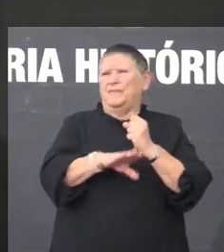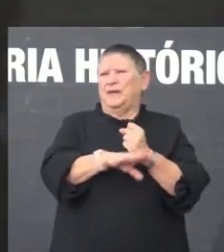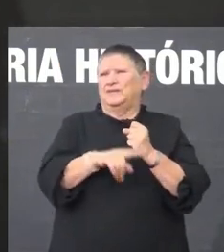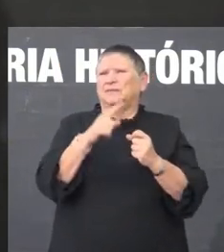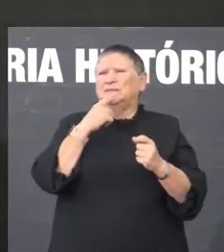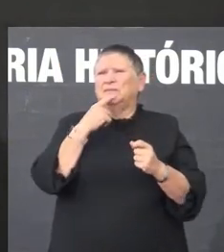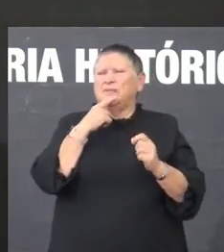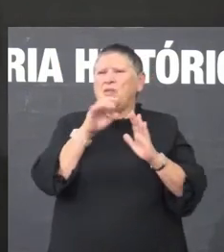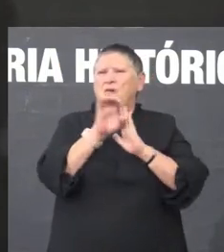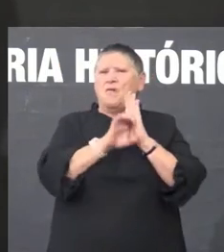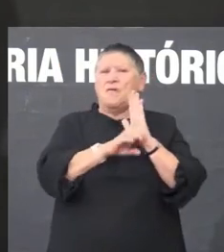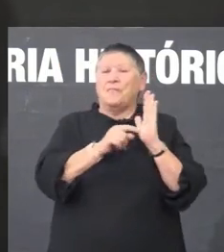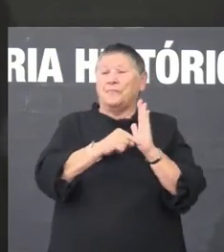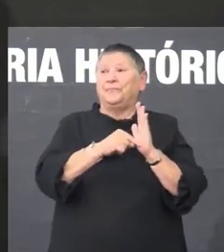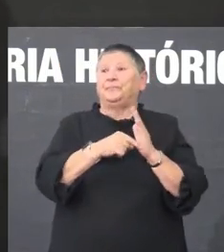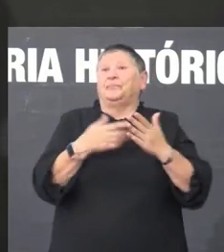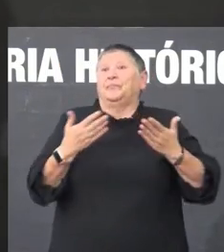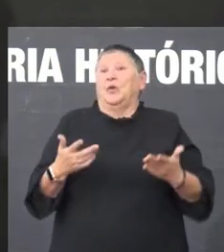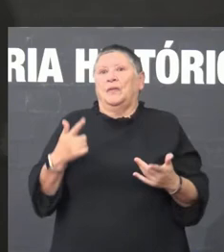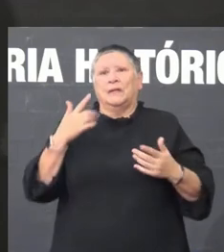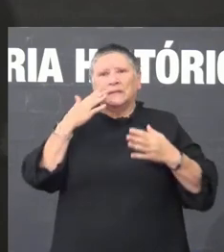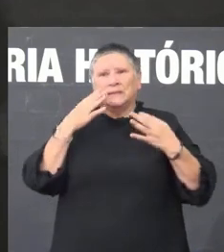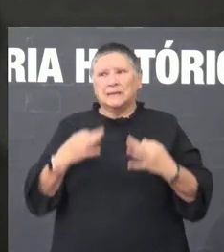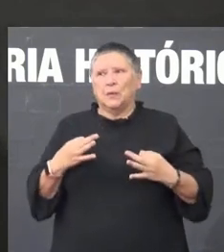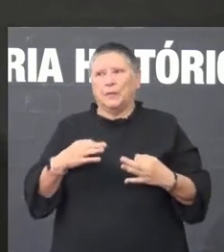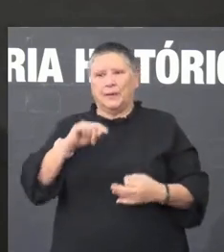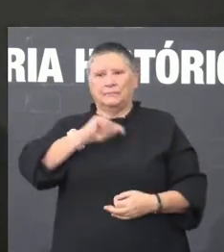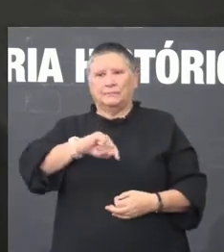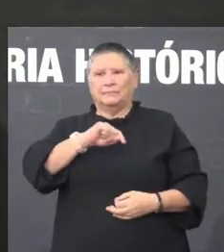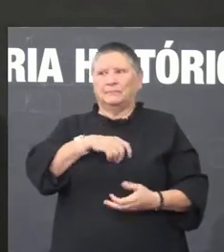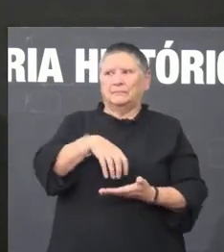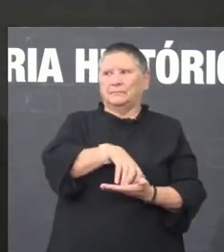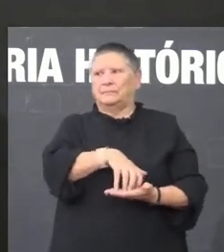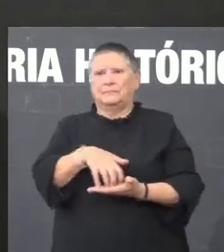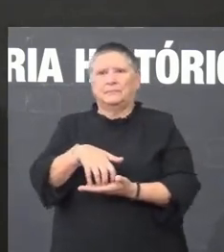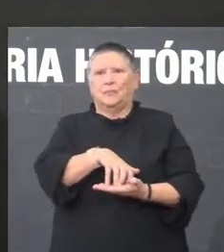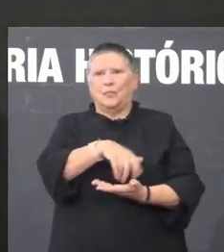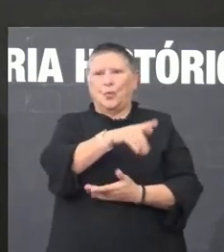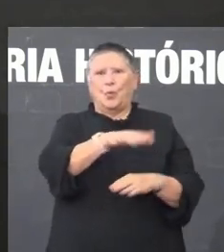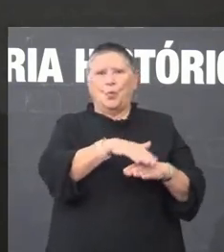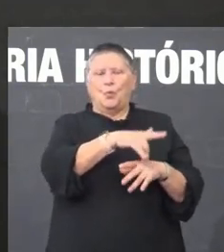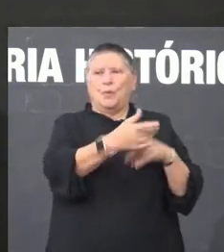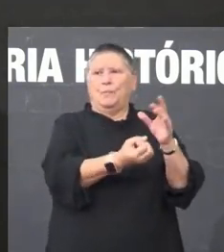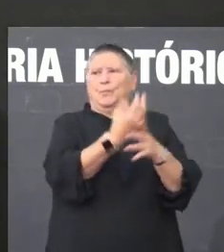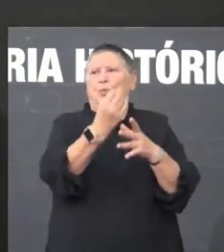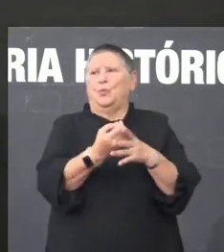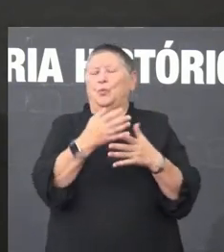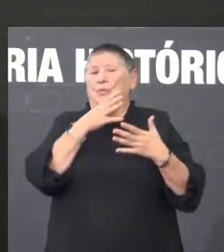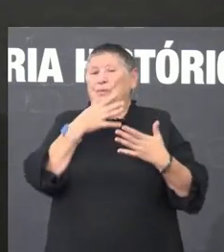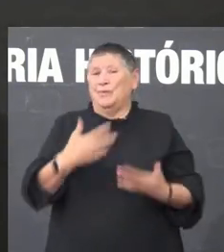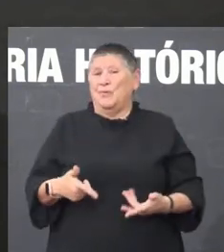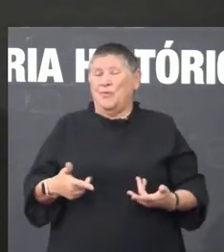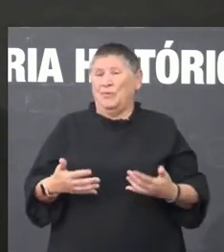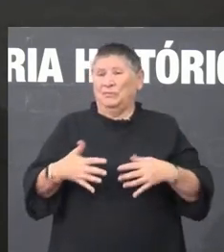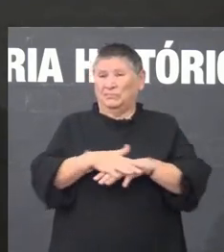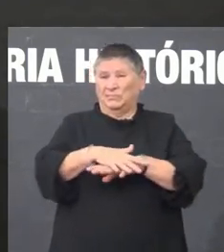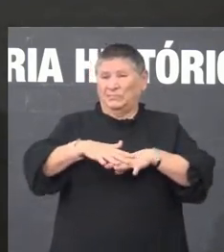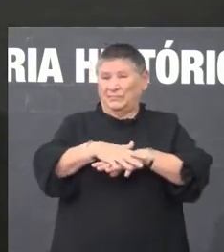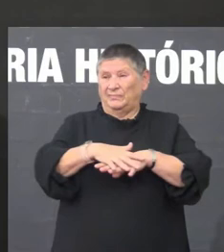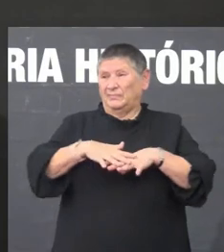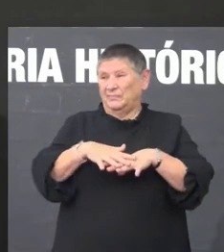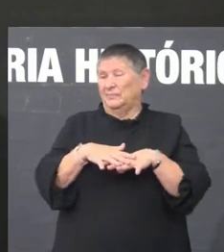Claro, la inseguridad jurídica que eso produce es terrible. Entonces, el entramado hoy, el